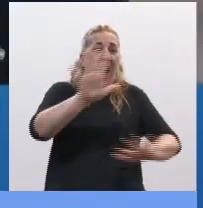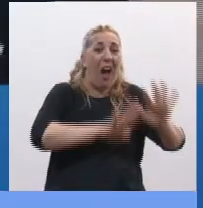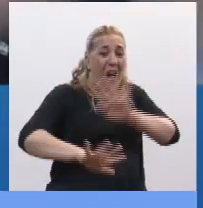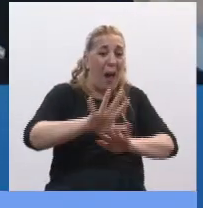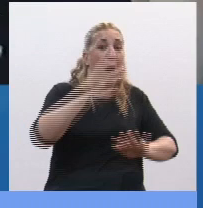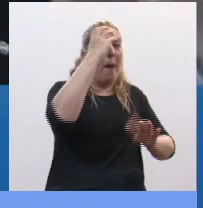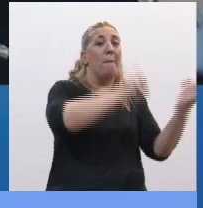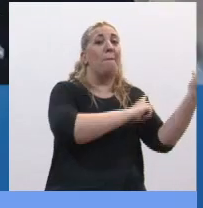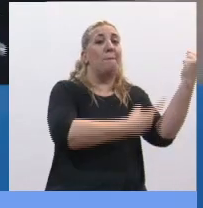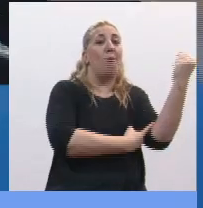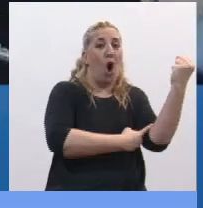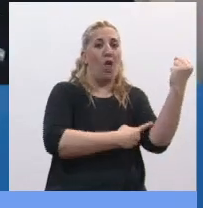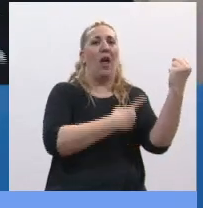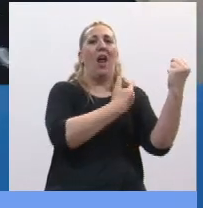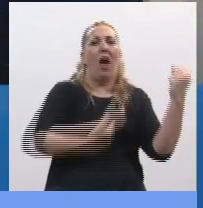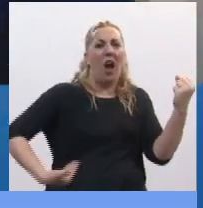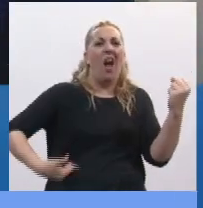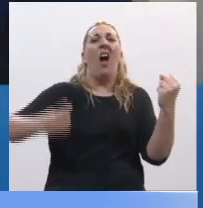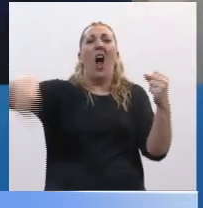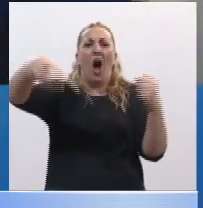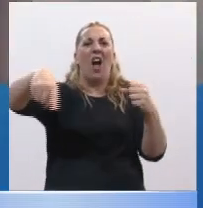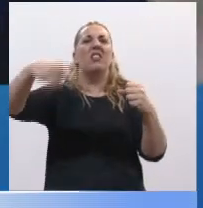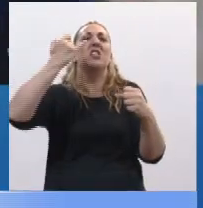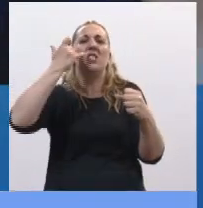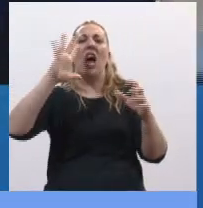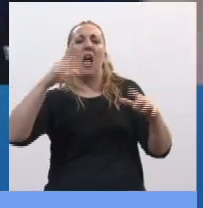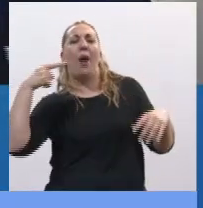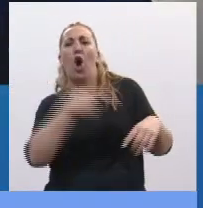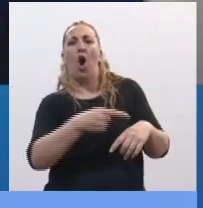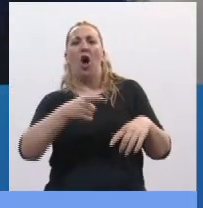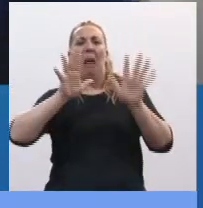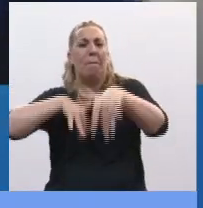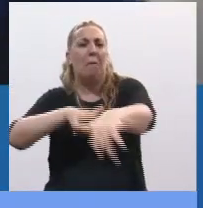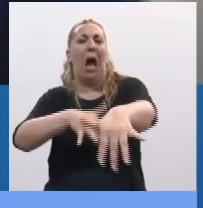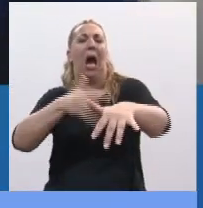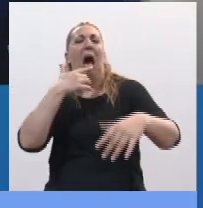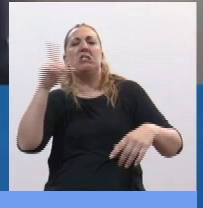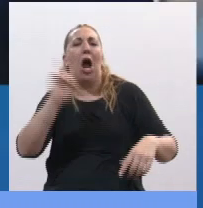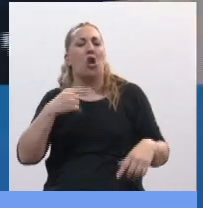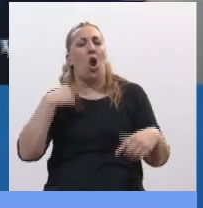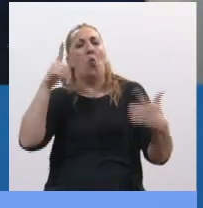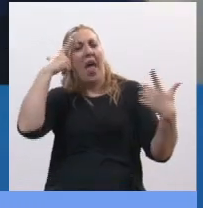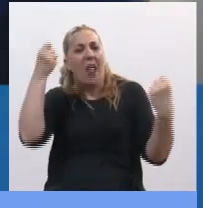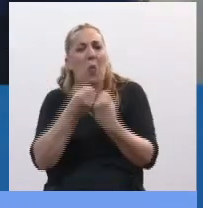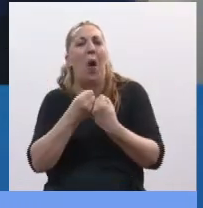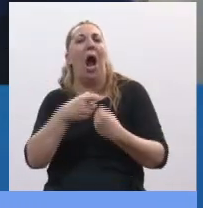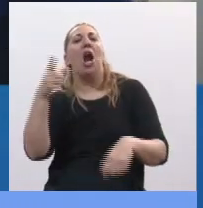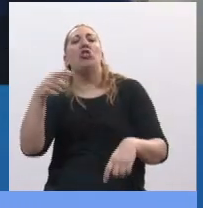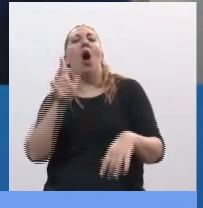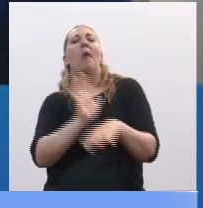el ámbito del Poder Ejecutivo y ya había banderita, marcha, oposición, no estamos de acuerdo, van